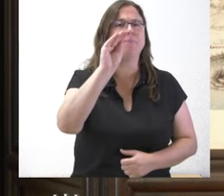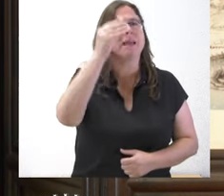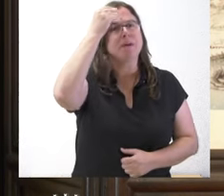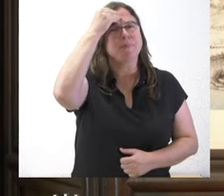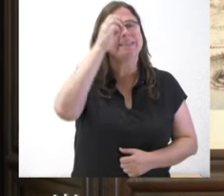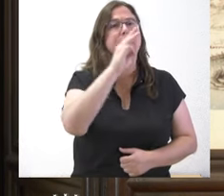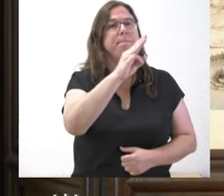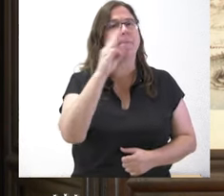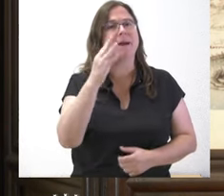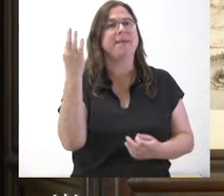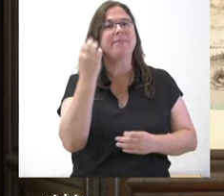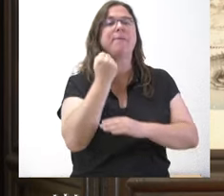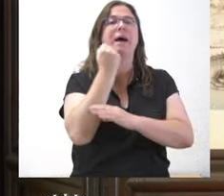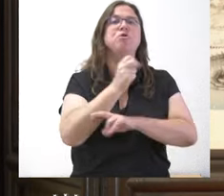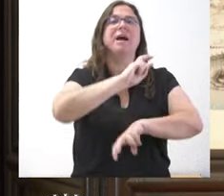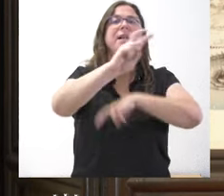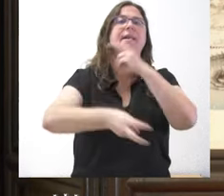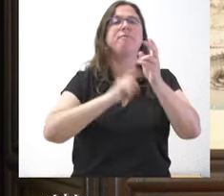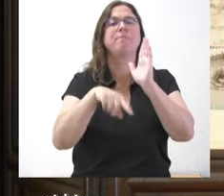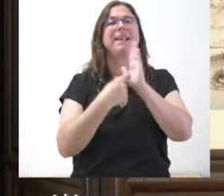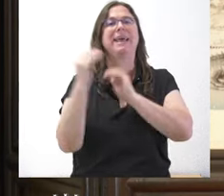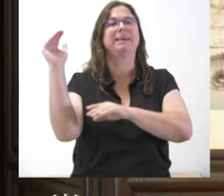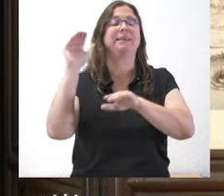debería apoyar la reforma de la ley de extranjería